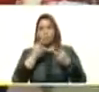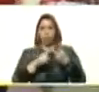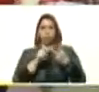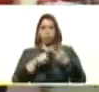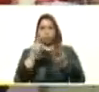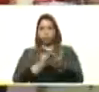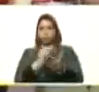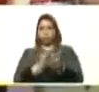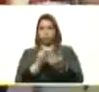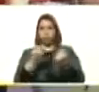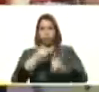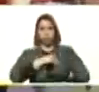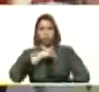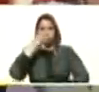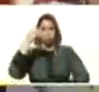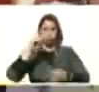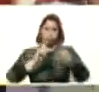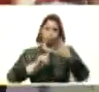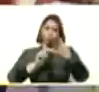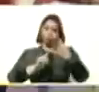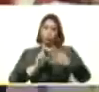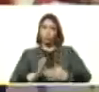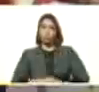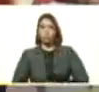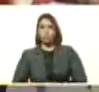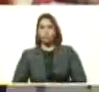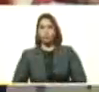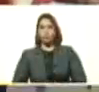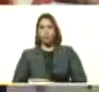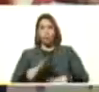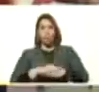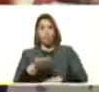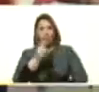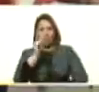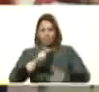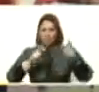económica, espiritual. Porque hay gente